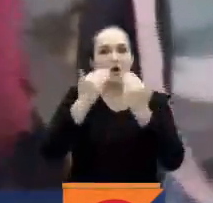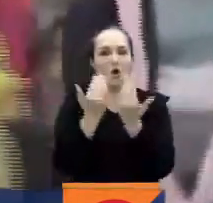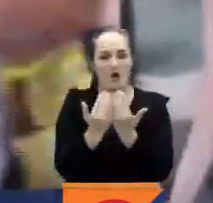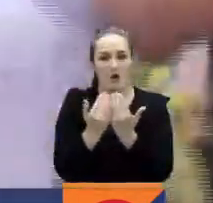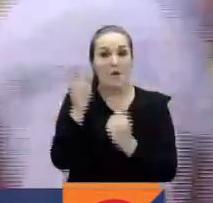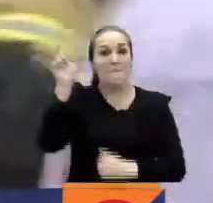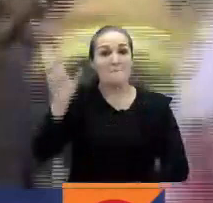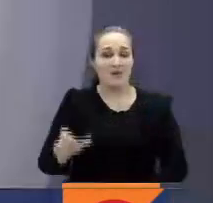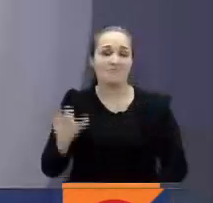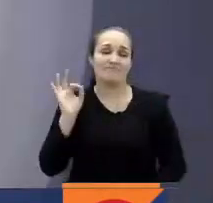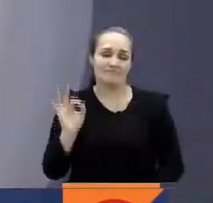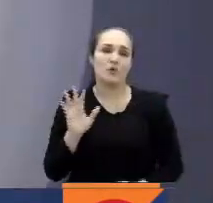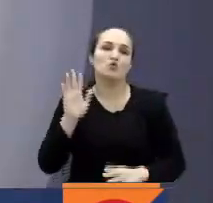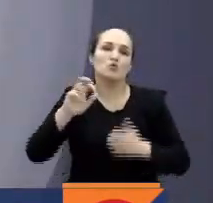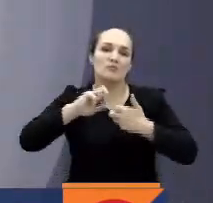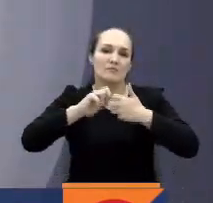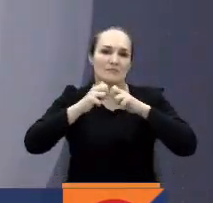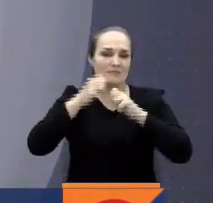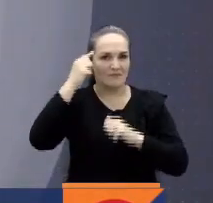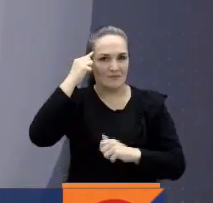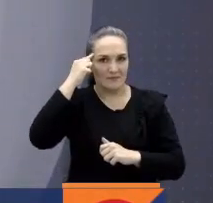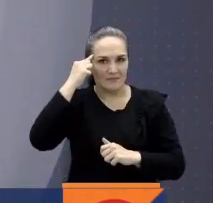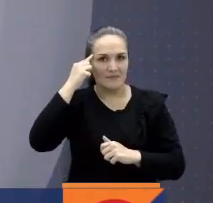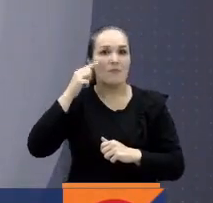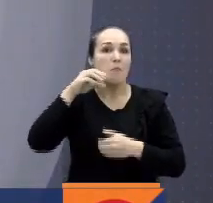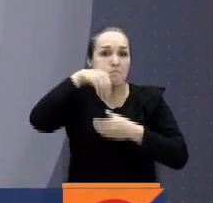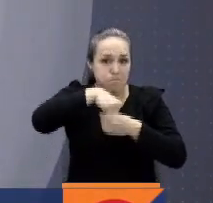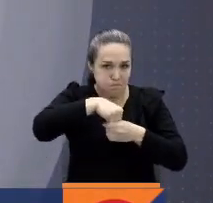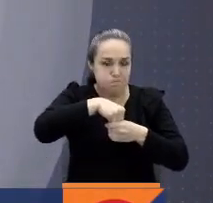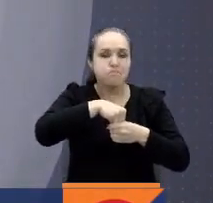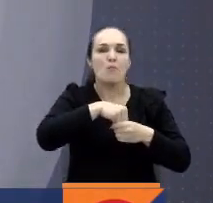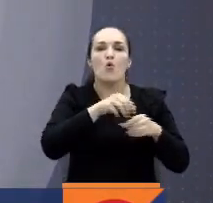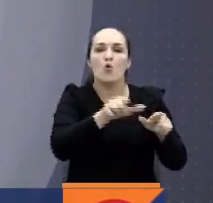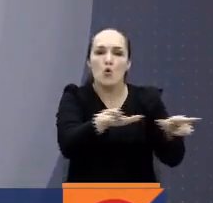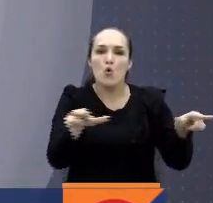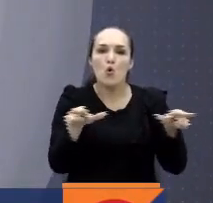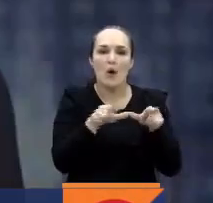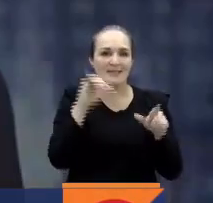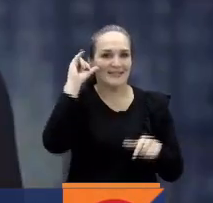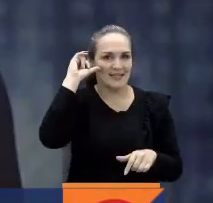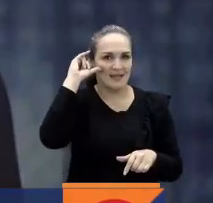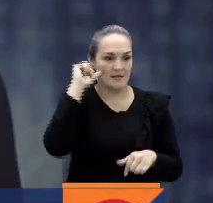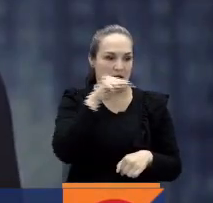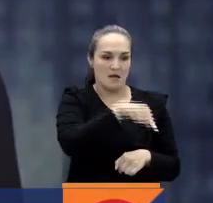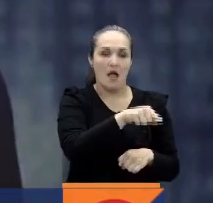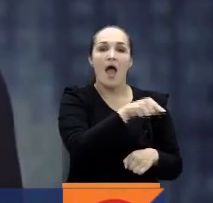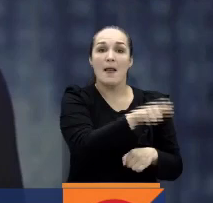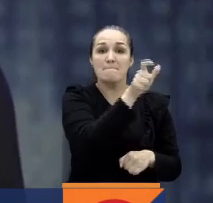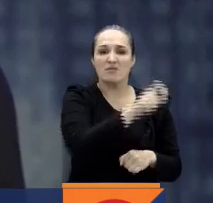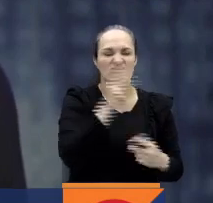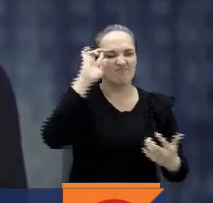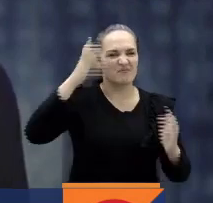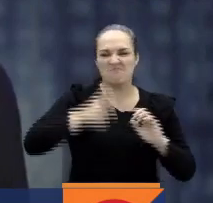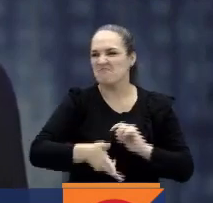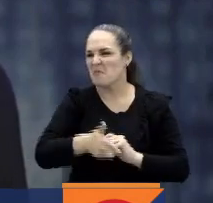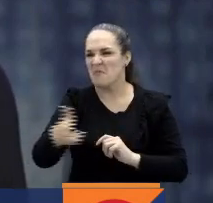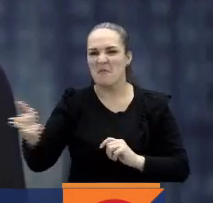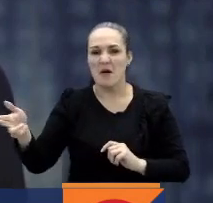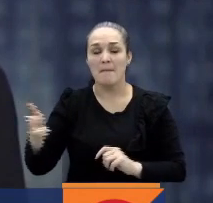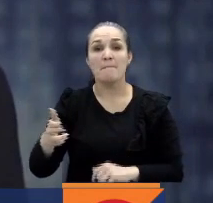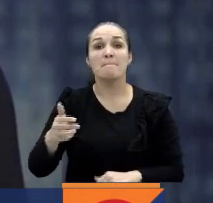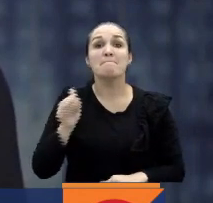paciente en un centro psiquiátrico, como quien habría irrumpido armado y abierto fuego indiscriminadamente. El atacante se